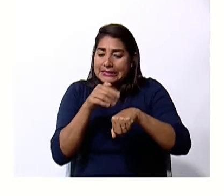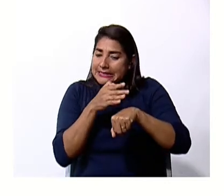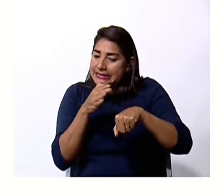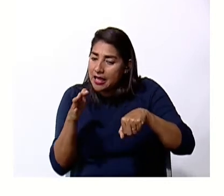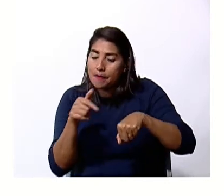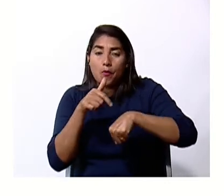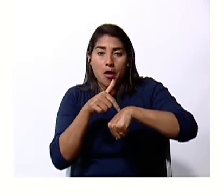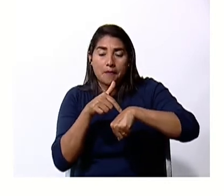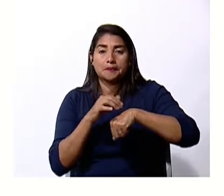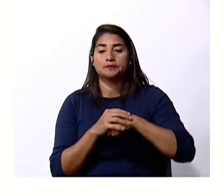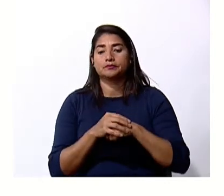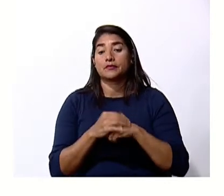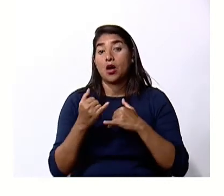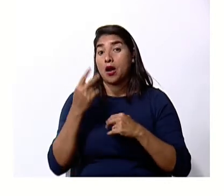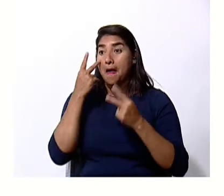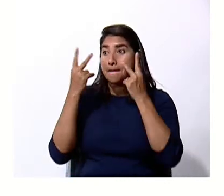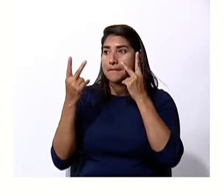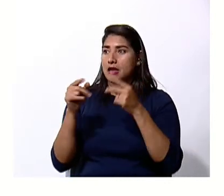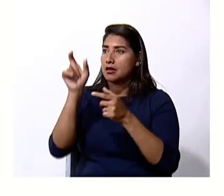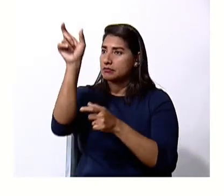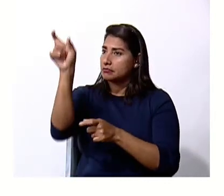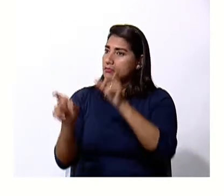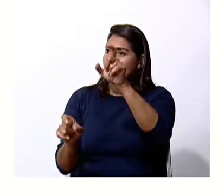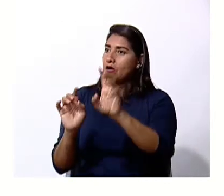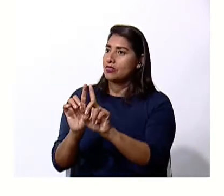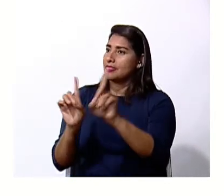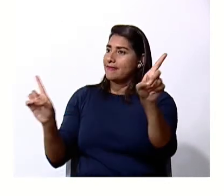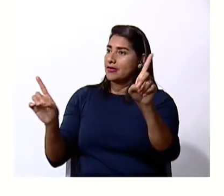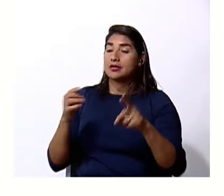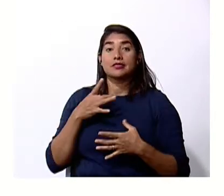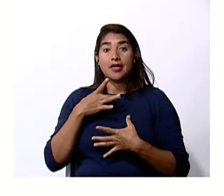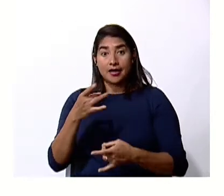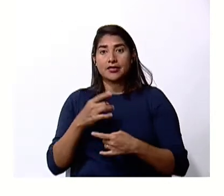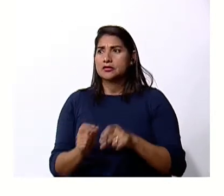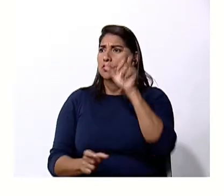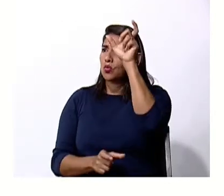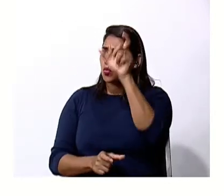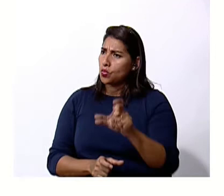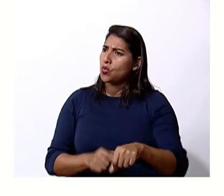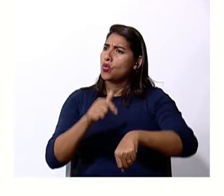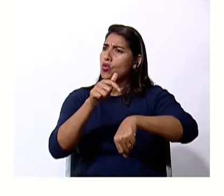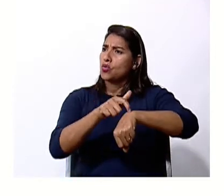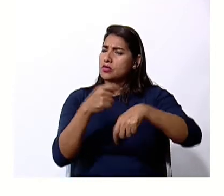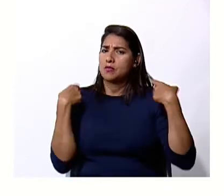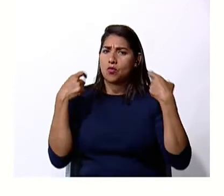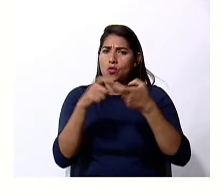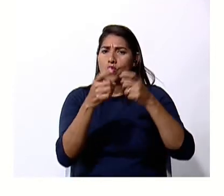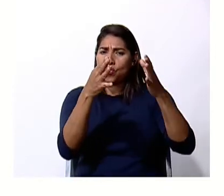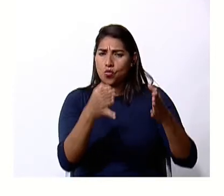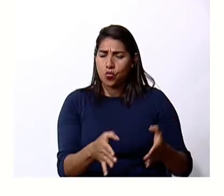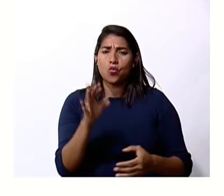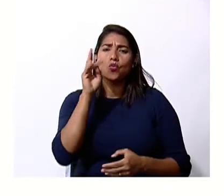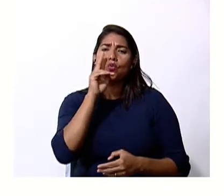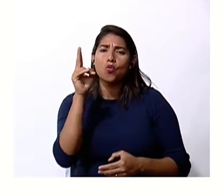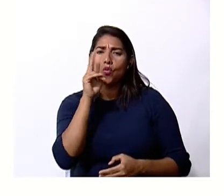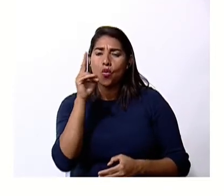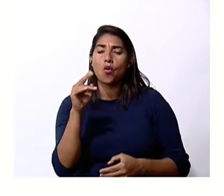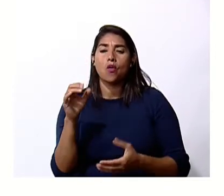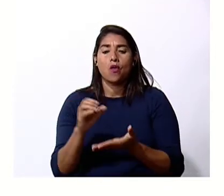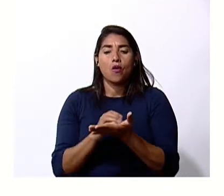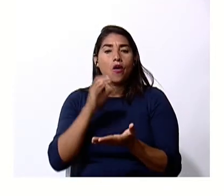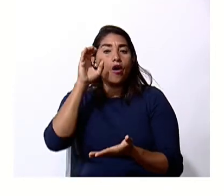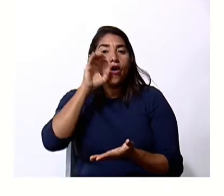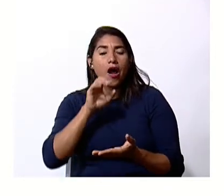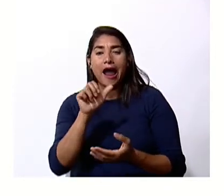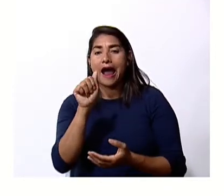momento? Así que hoy vean la diferencia tan interesante entre lo que es el tabaco, el cacao y el